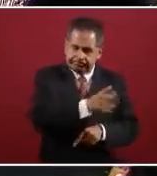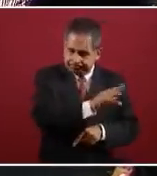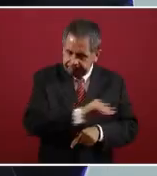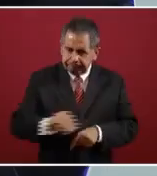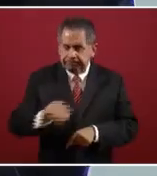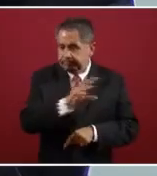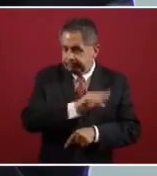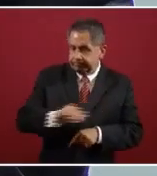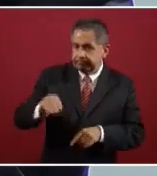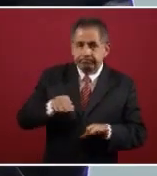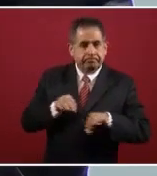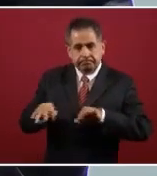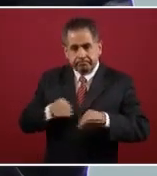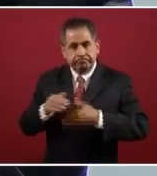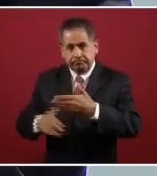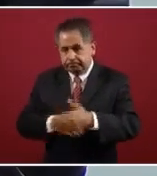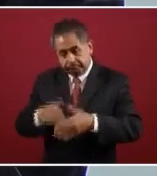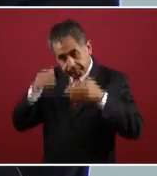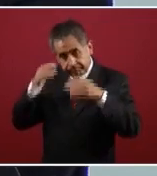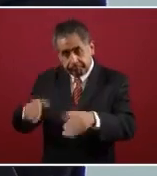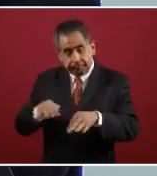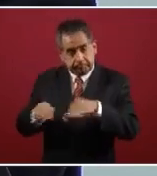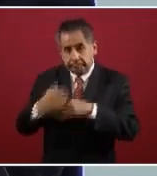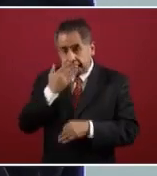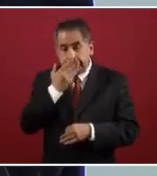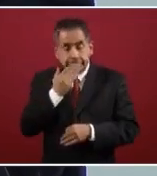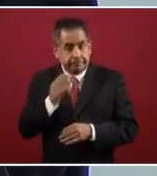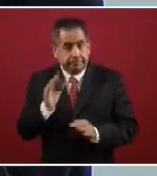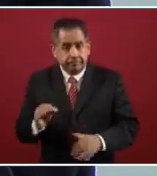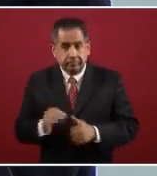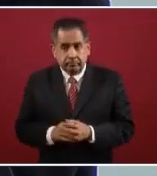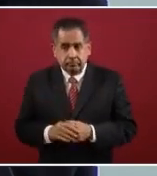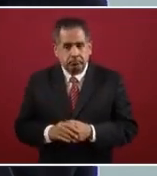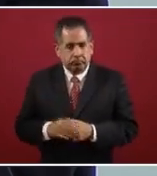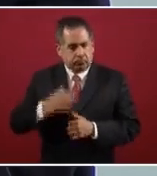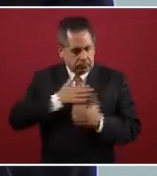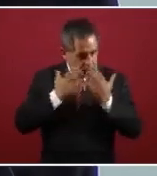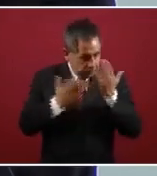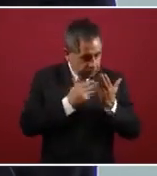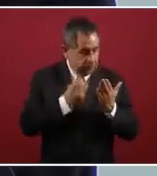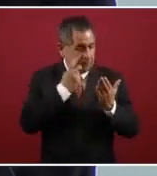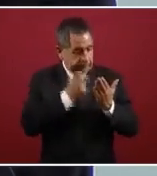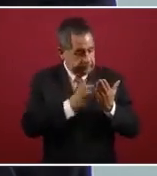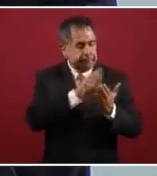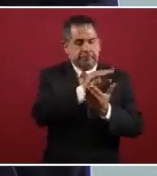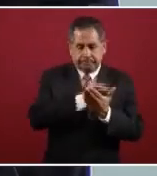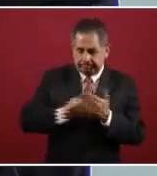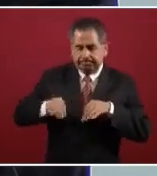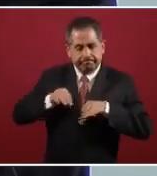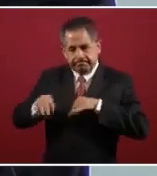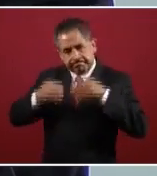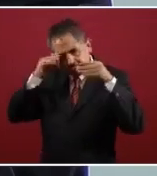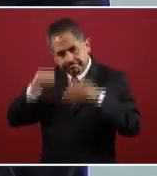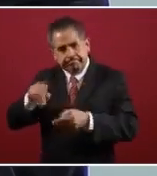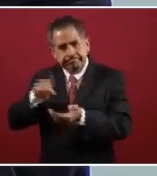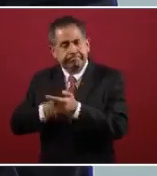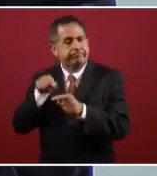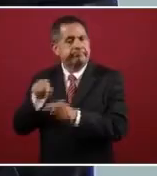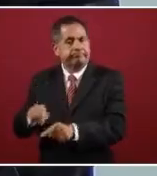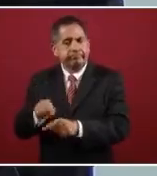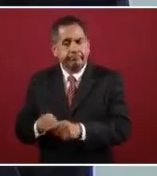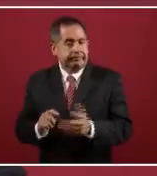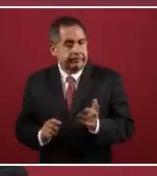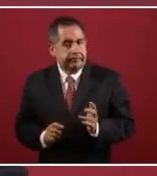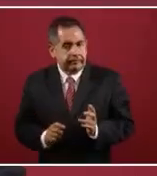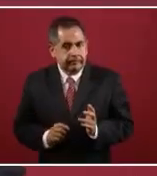teniendo trabajo en su profesión, en lo que les gusta, y